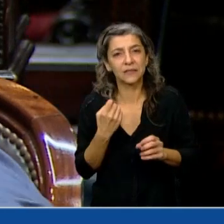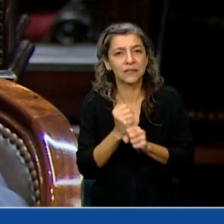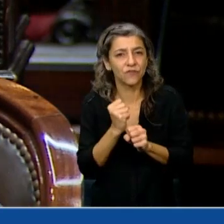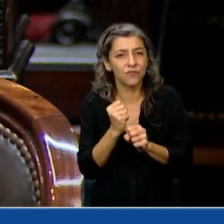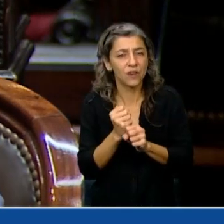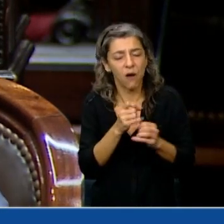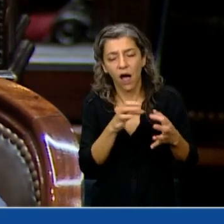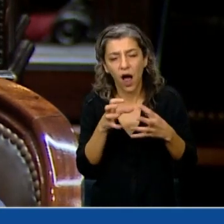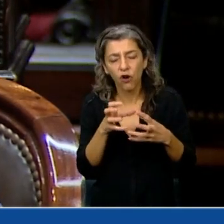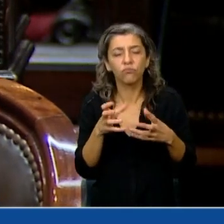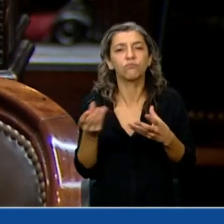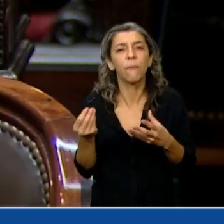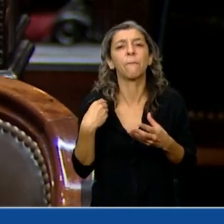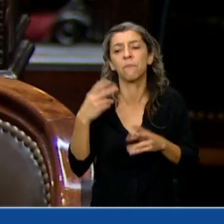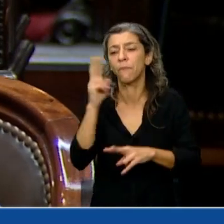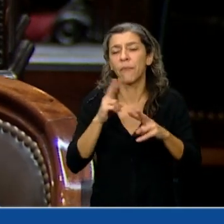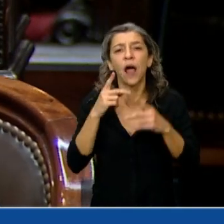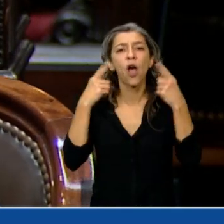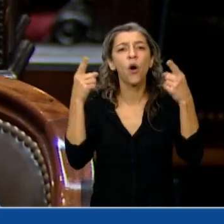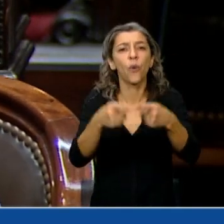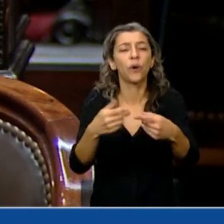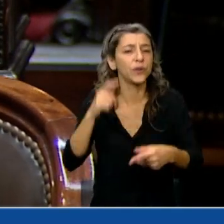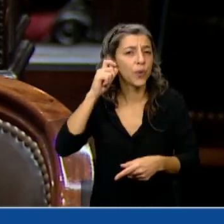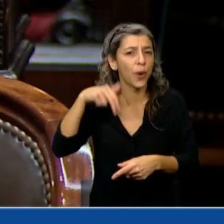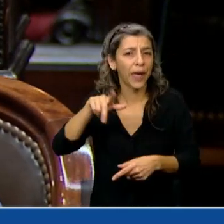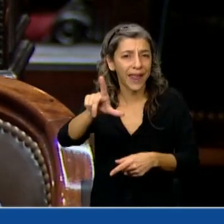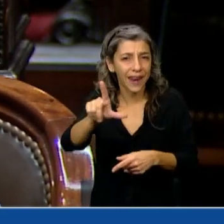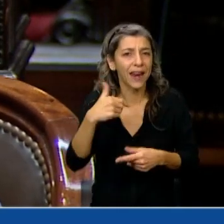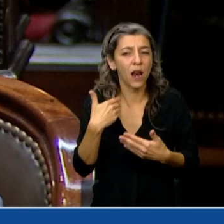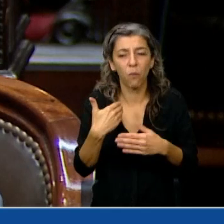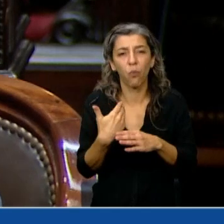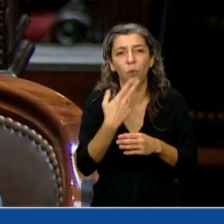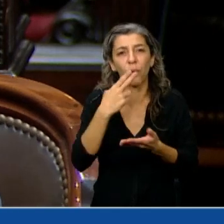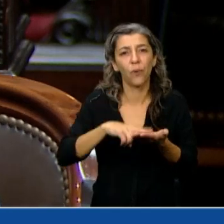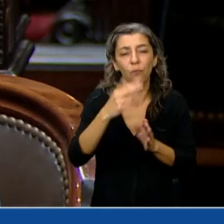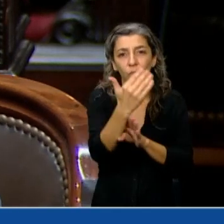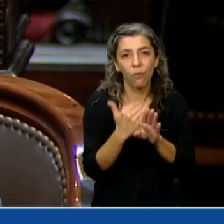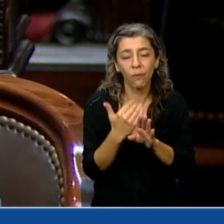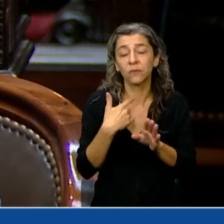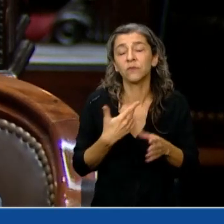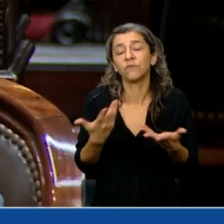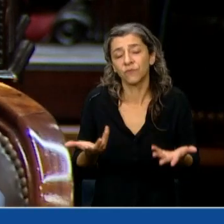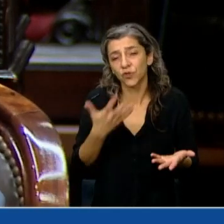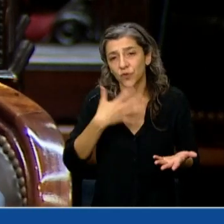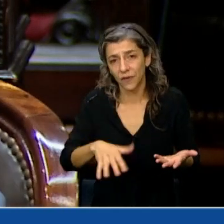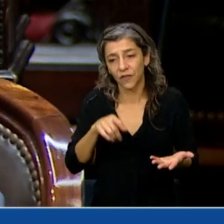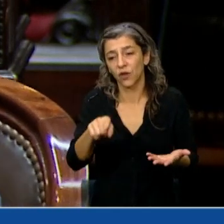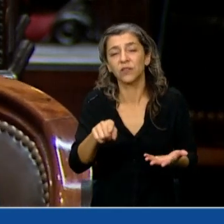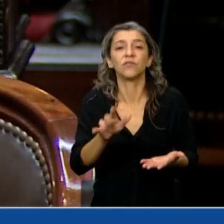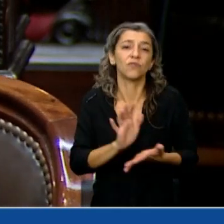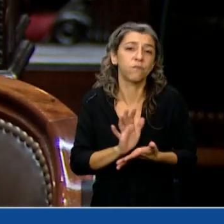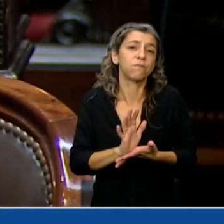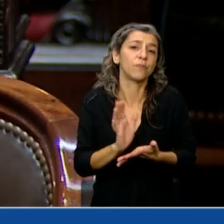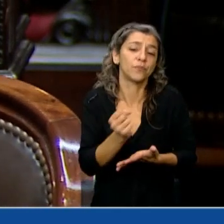otro régimen de promoción para el GNL, que por supuesto que es el camino para generar valor agregado a uno